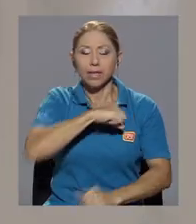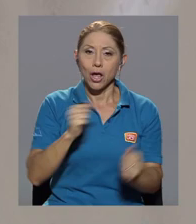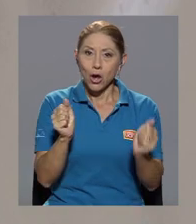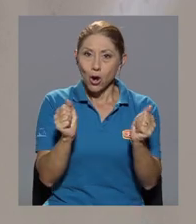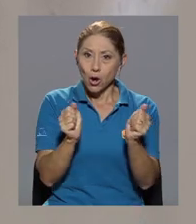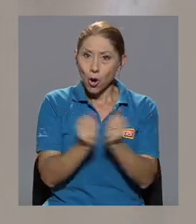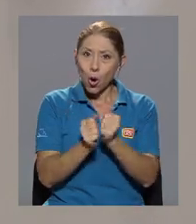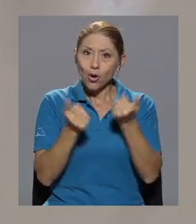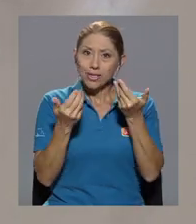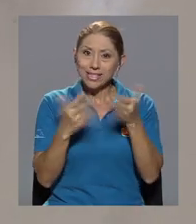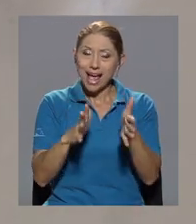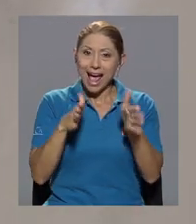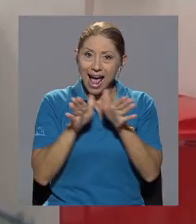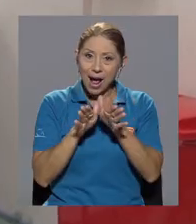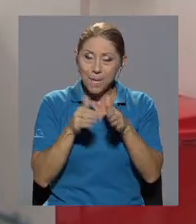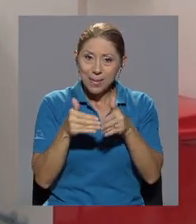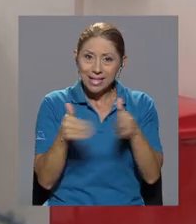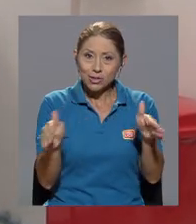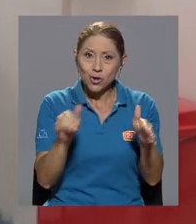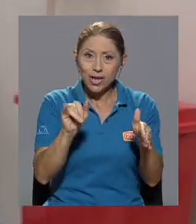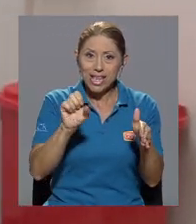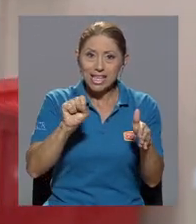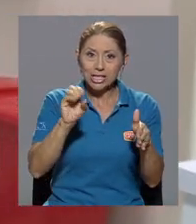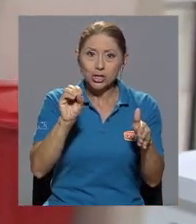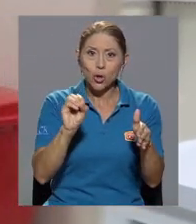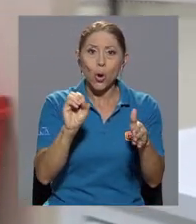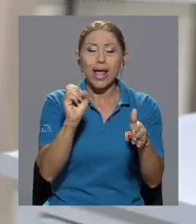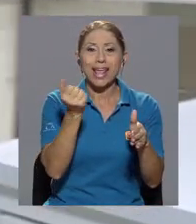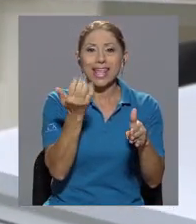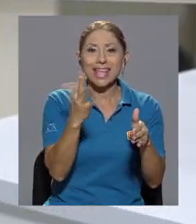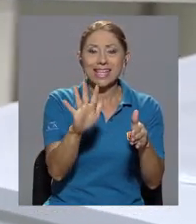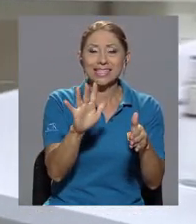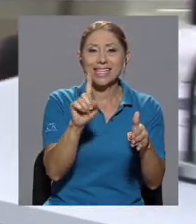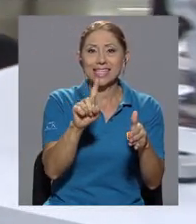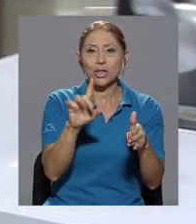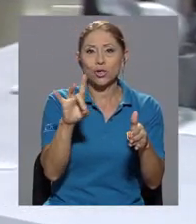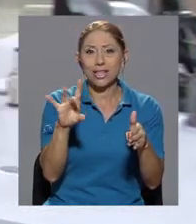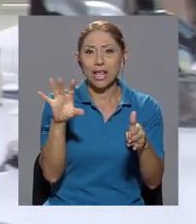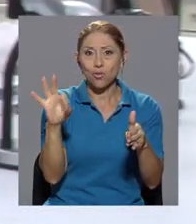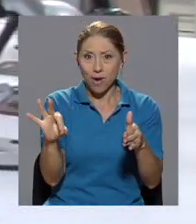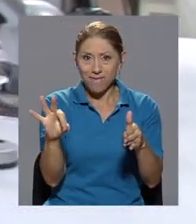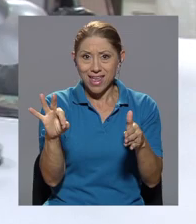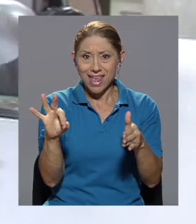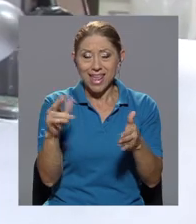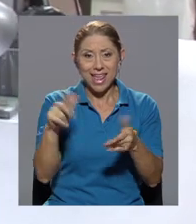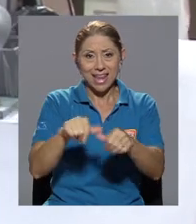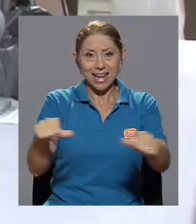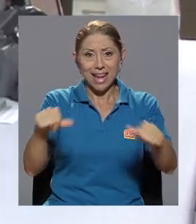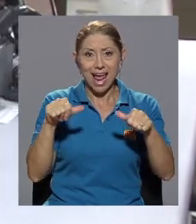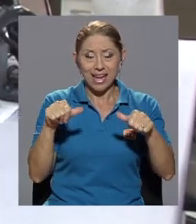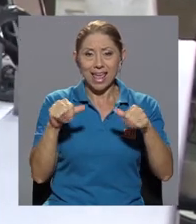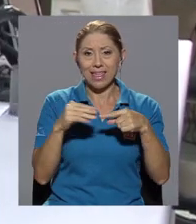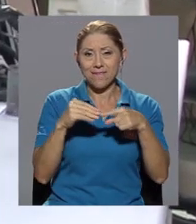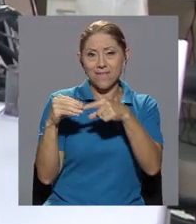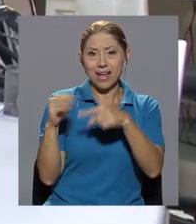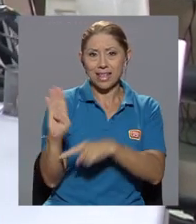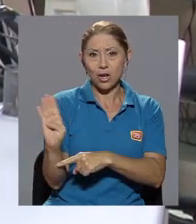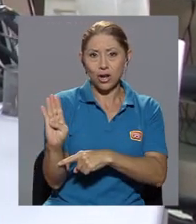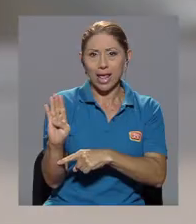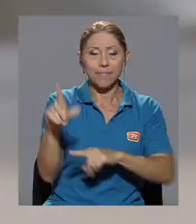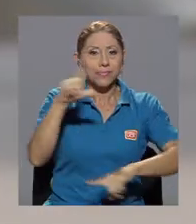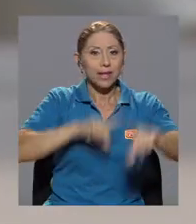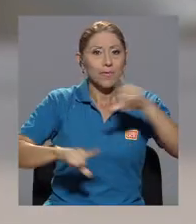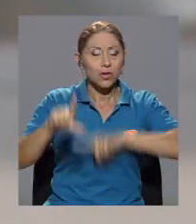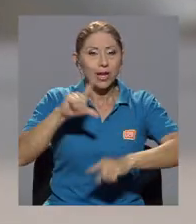de la acreditación de la norma ISO 15189 en el área de bacteriología, el laboratorio clínico